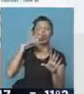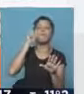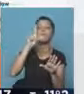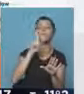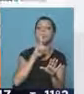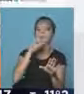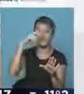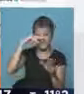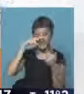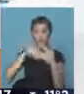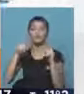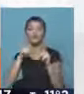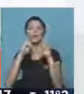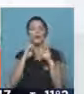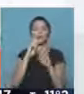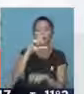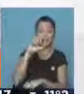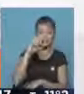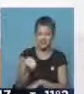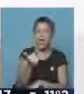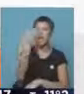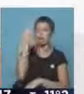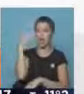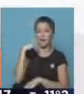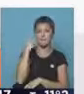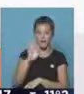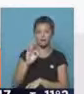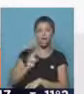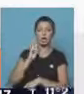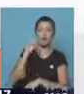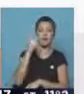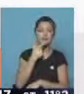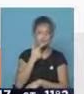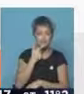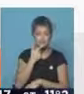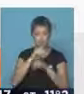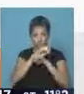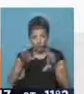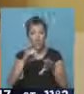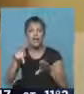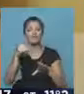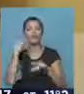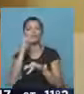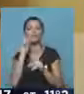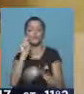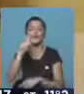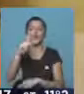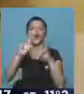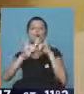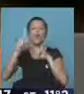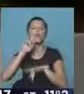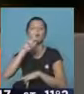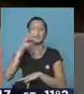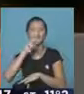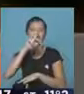espionaje y control informático de la CIA, reveladas en marzo de 2017 por WikiLeaks. Por otro lado, empresas